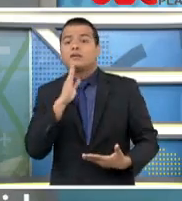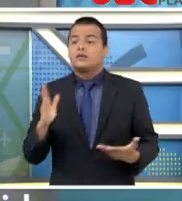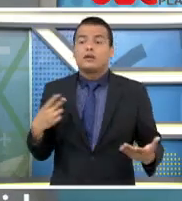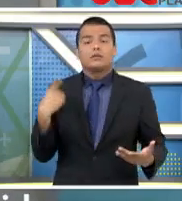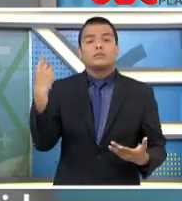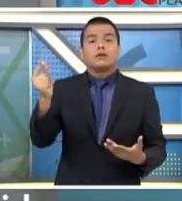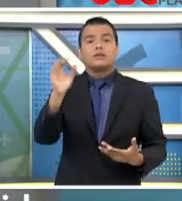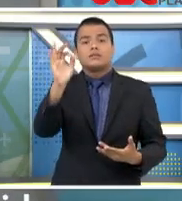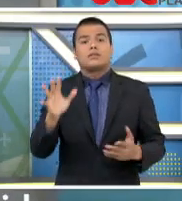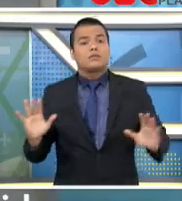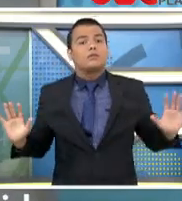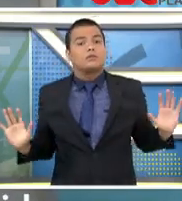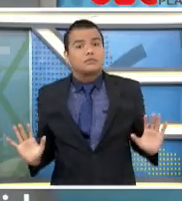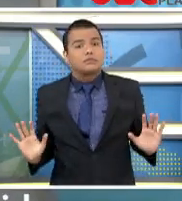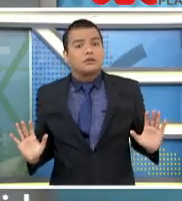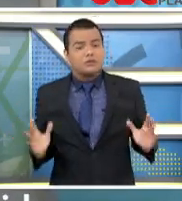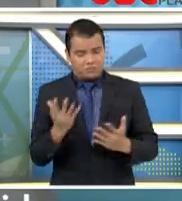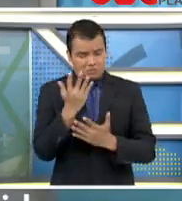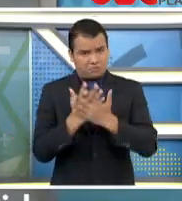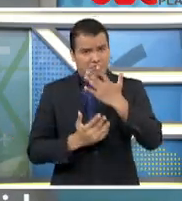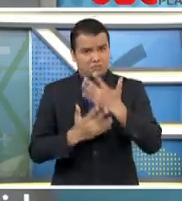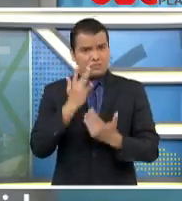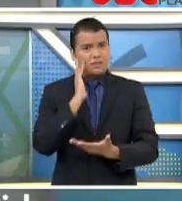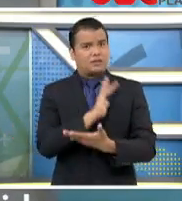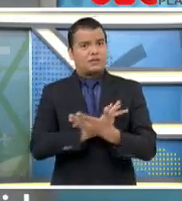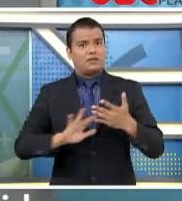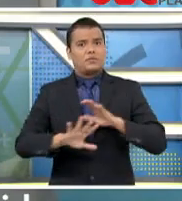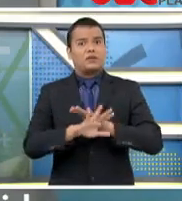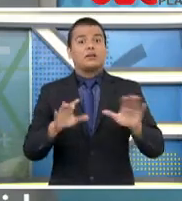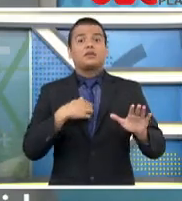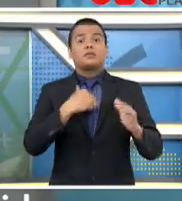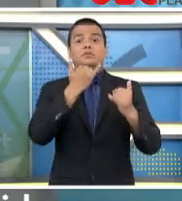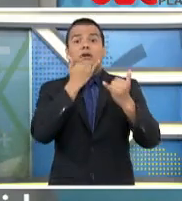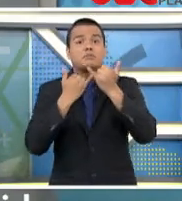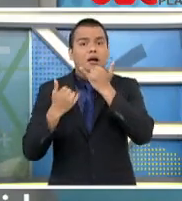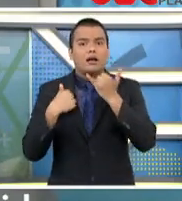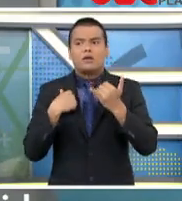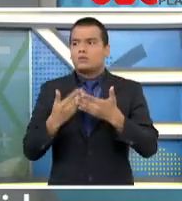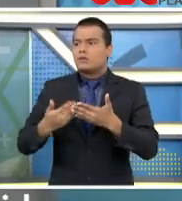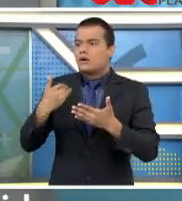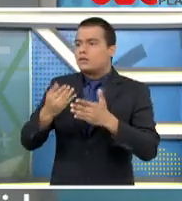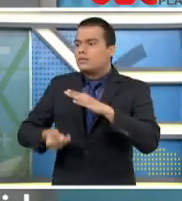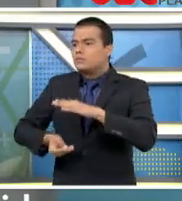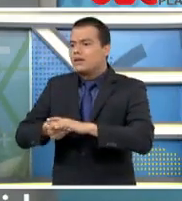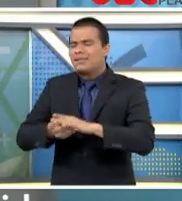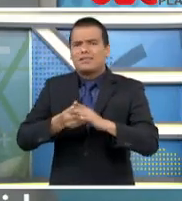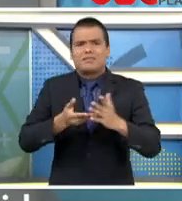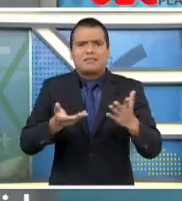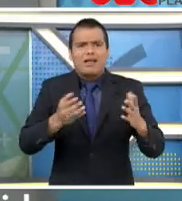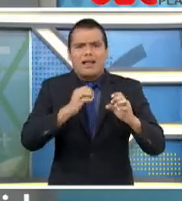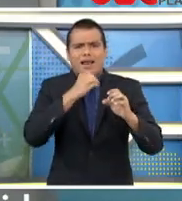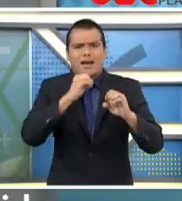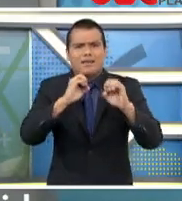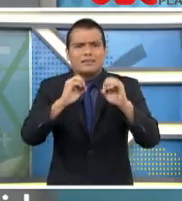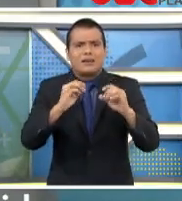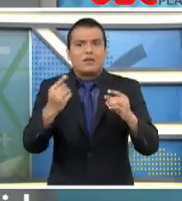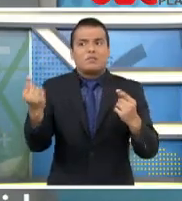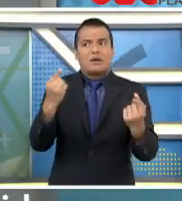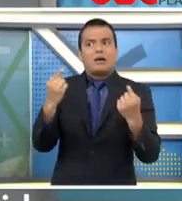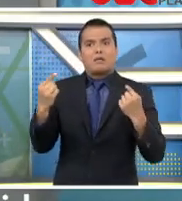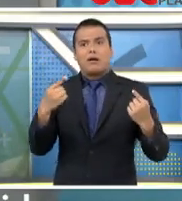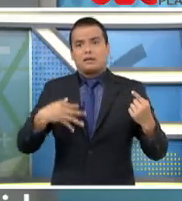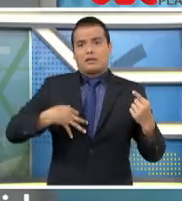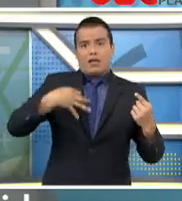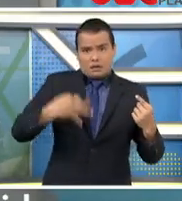en expulsarlos. Tengo mis manos limpias. Mis manos no están señaladas por prontuarios o por casos de corrupción o señalamientos de